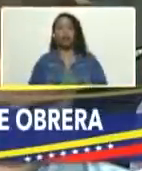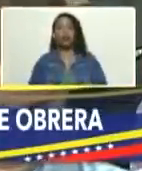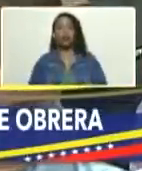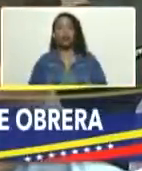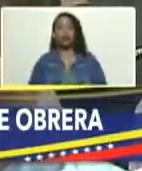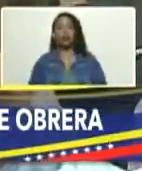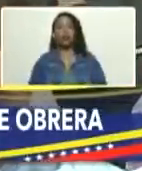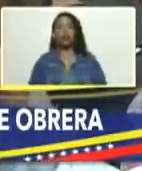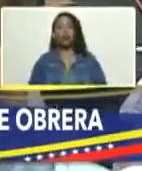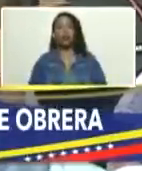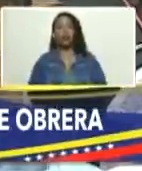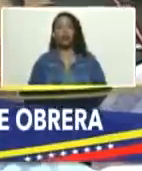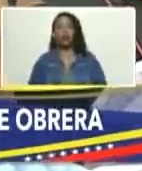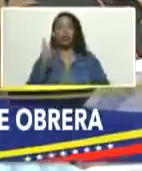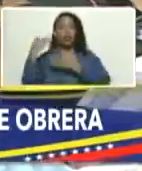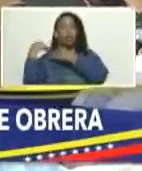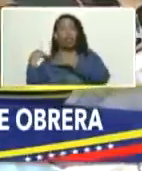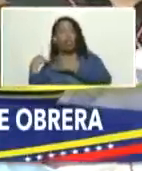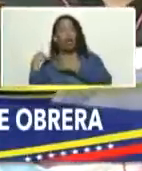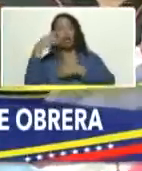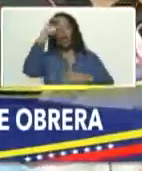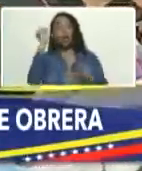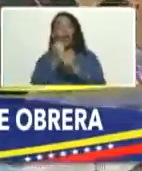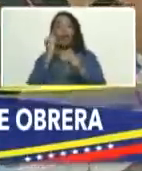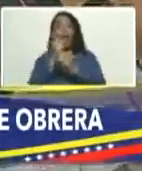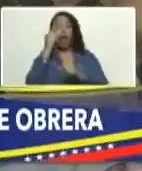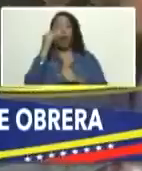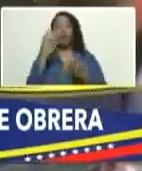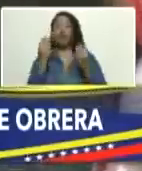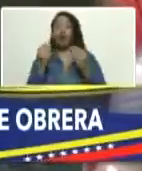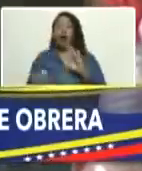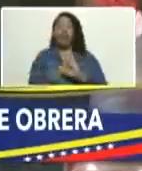El ingreso de los trabajadores y las trabajadoras se ha afectado.